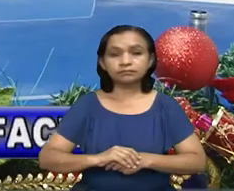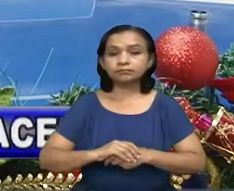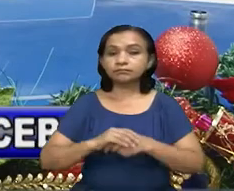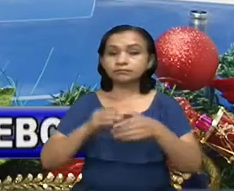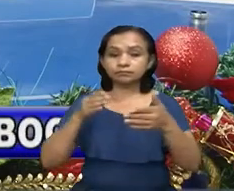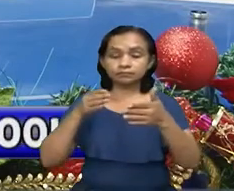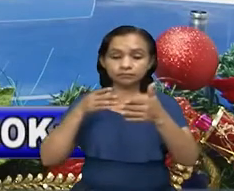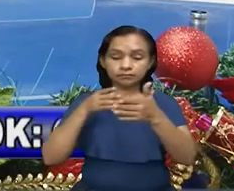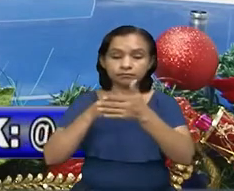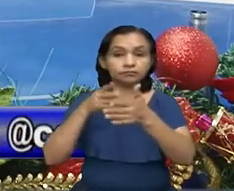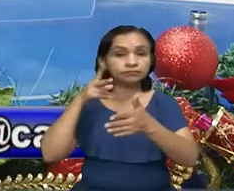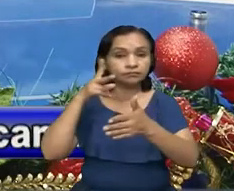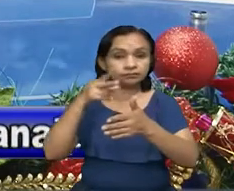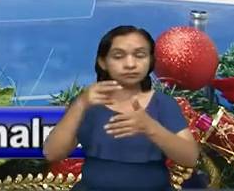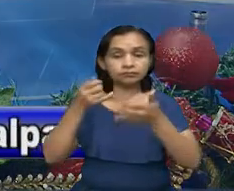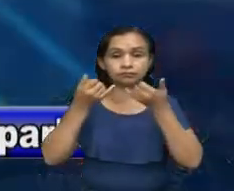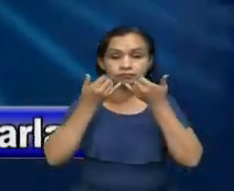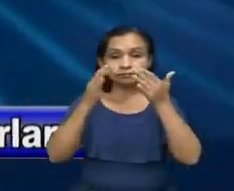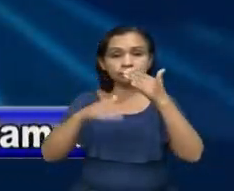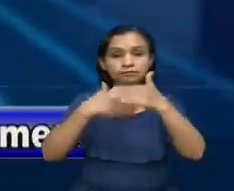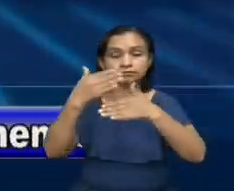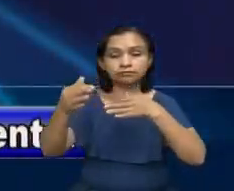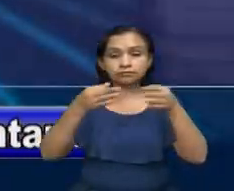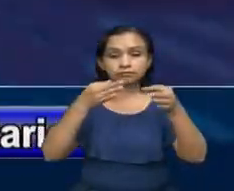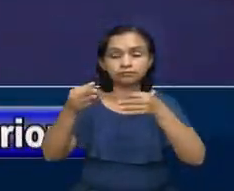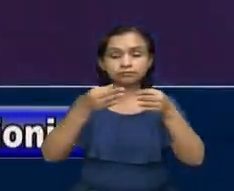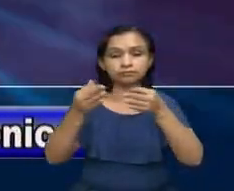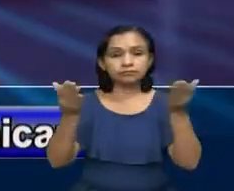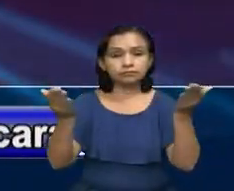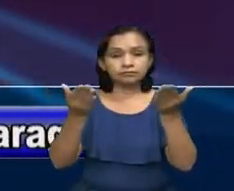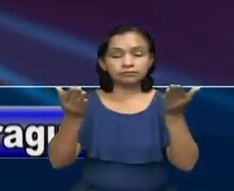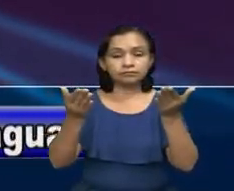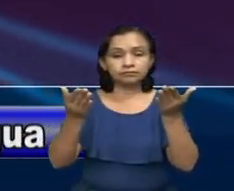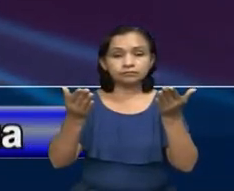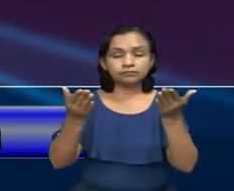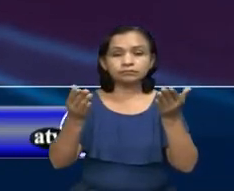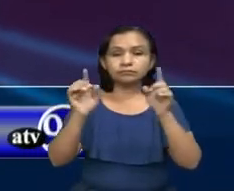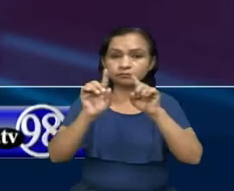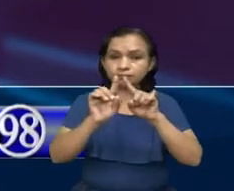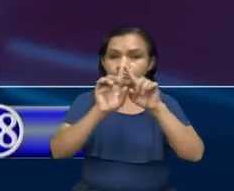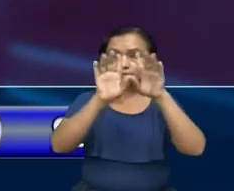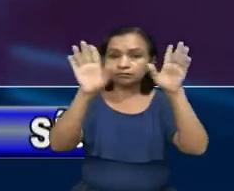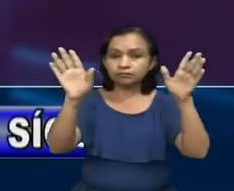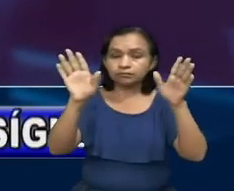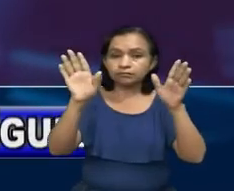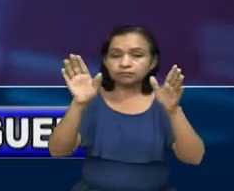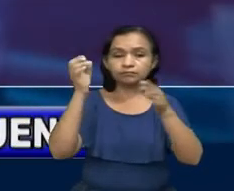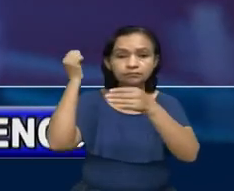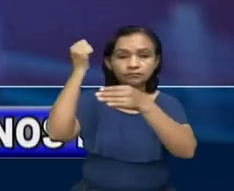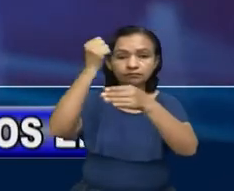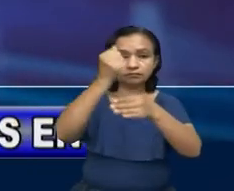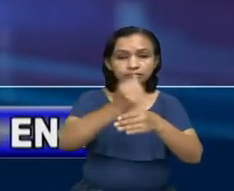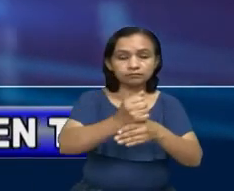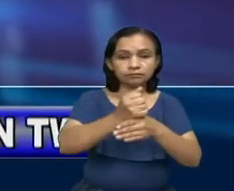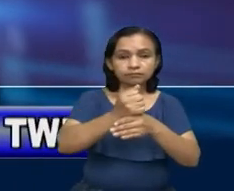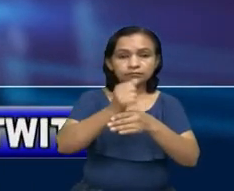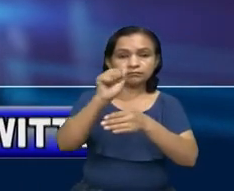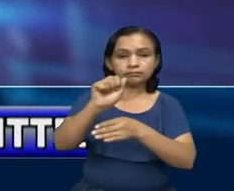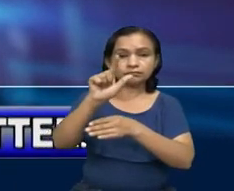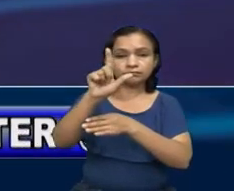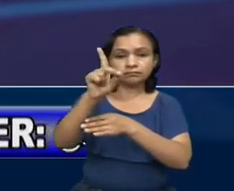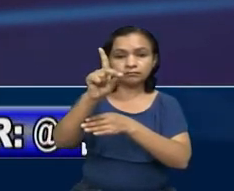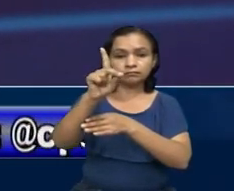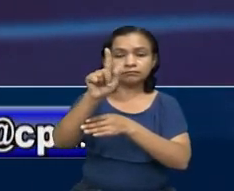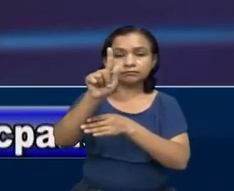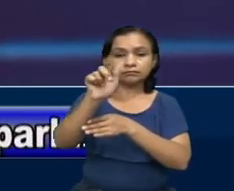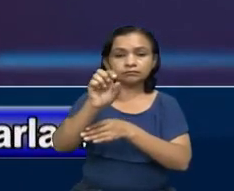Vamos a un último corte informativo y al regresar les damos detalles sobre el esclarecimiento del caso de homicidio ocurrido en Altamira, donde